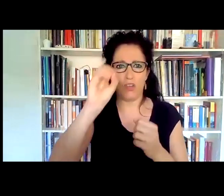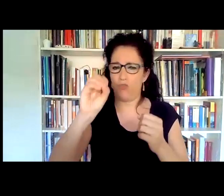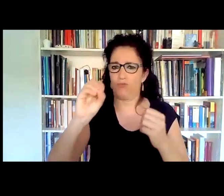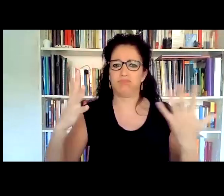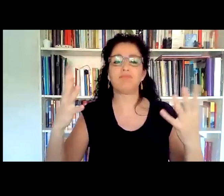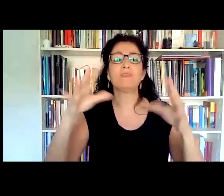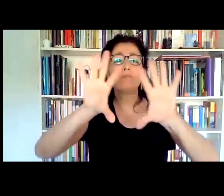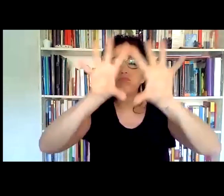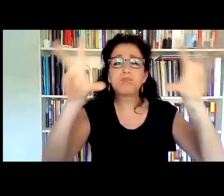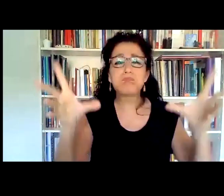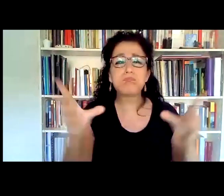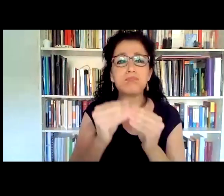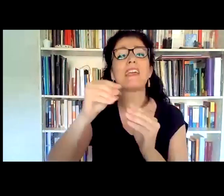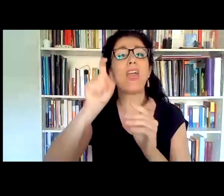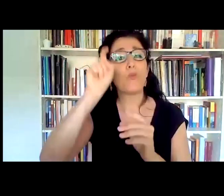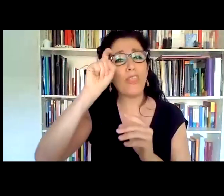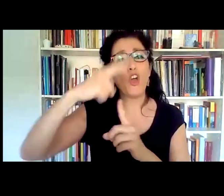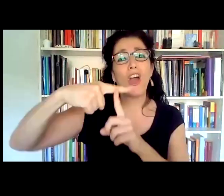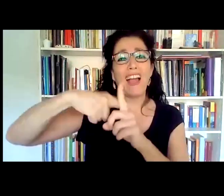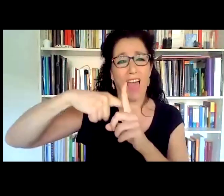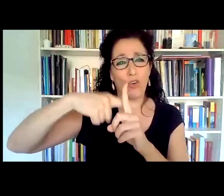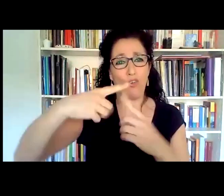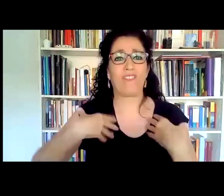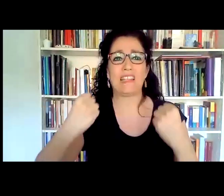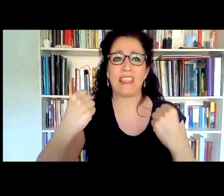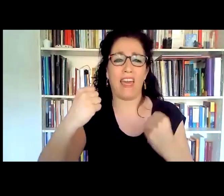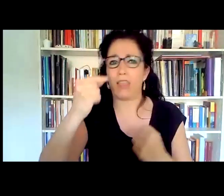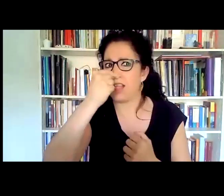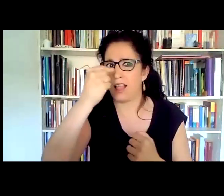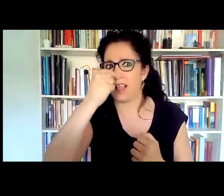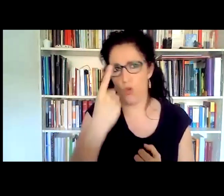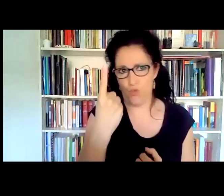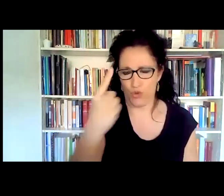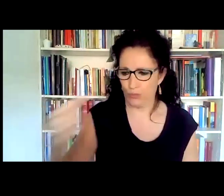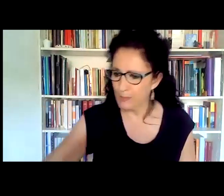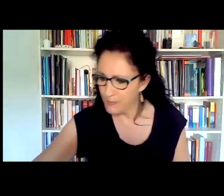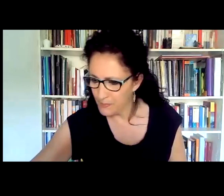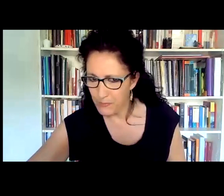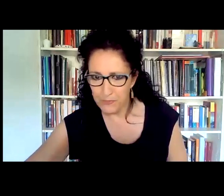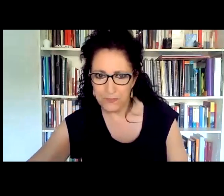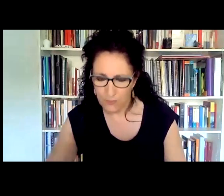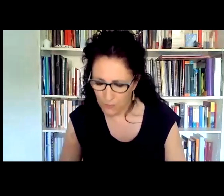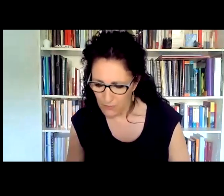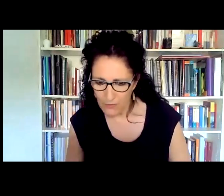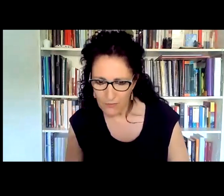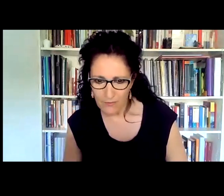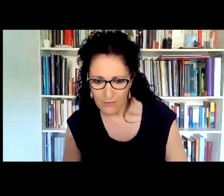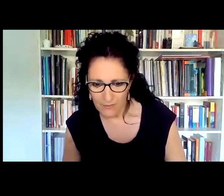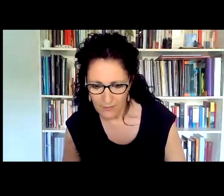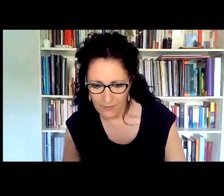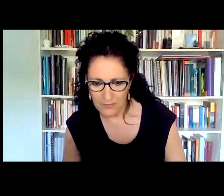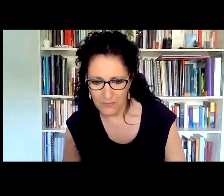Coincide con la opinión del grupo de expertos, donde el grado de vitalidad de la lengua de signos en el